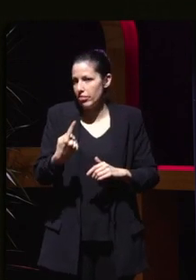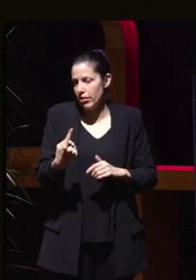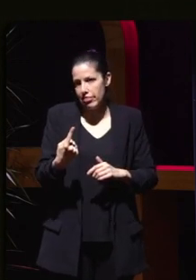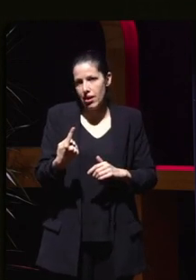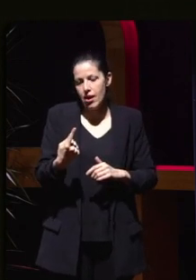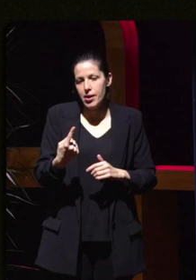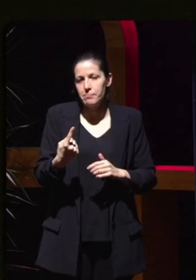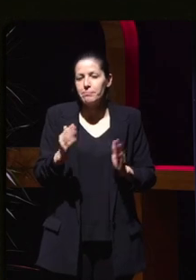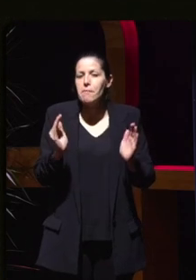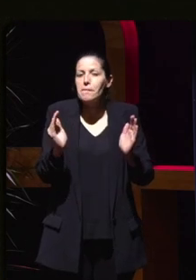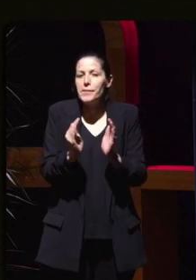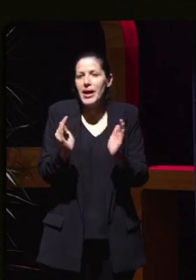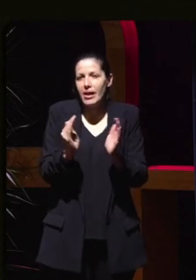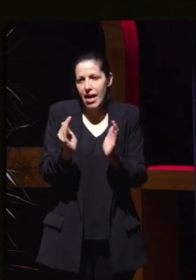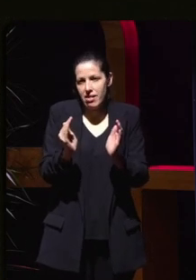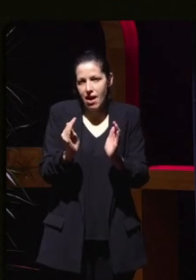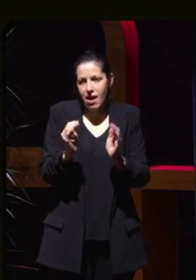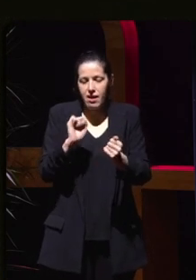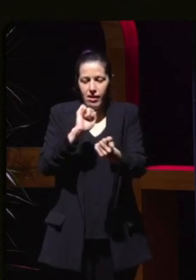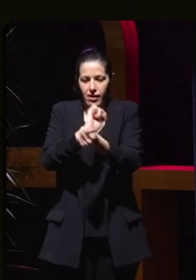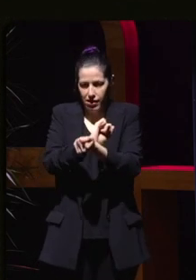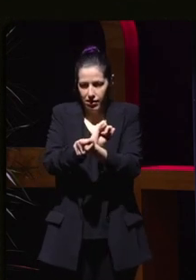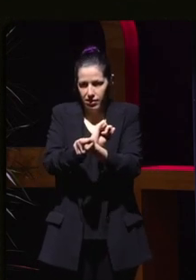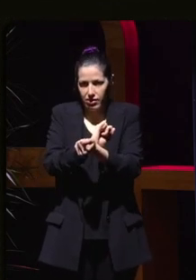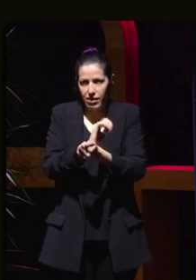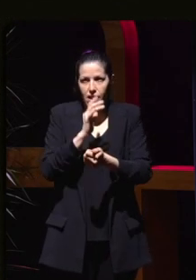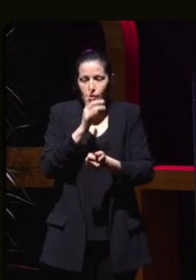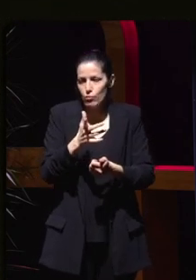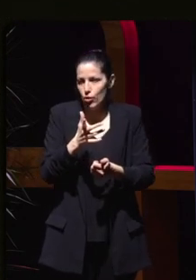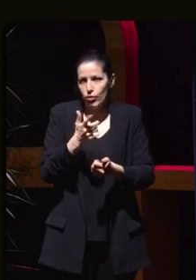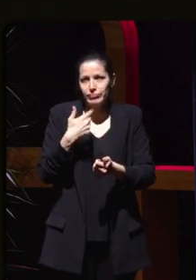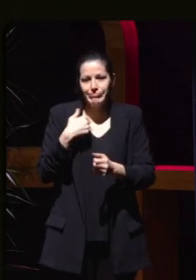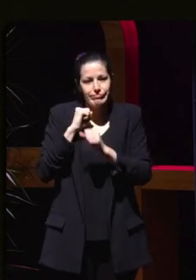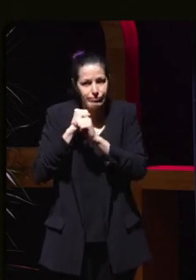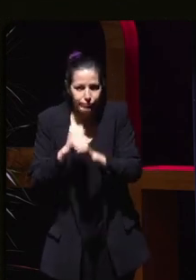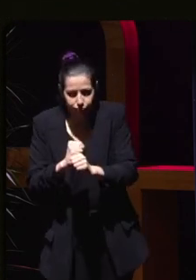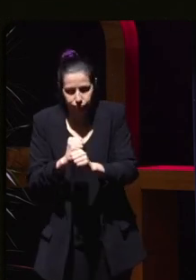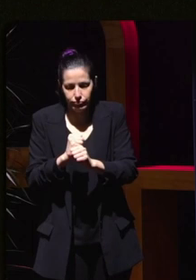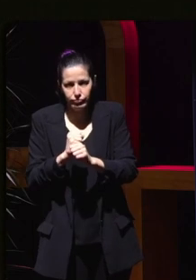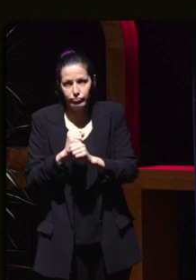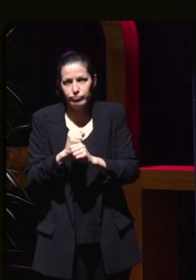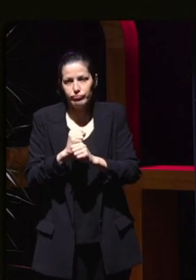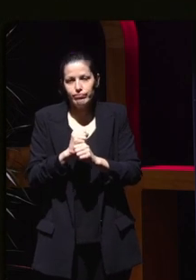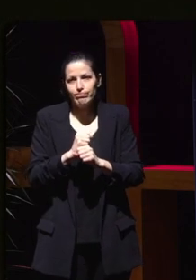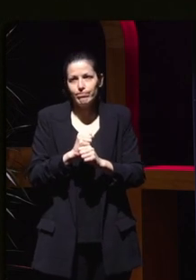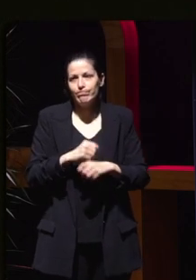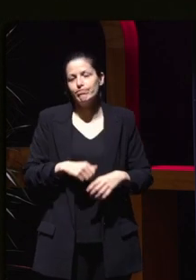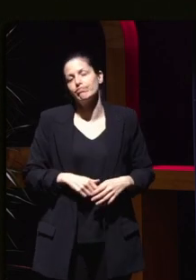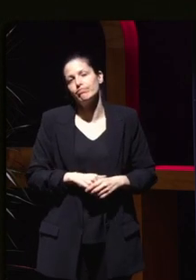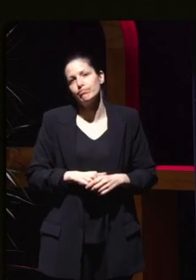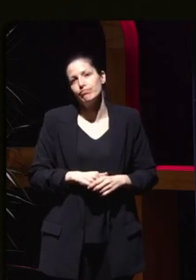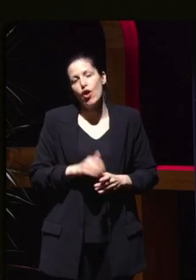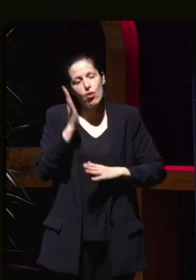porque en guantánamo hacían privación de sono como tortura No pues a miñafilla fue así durante tres años quiero a moito pero madre